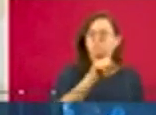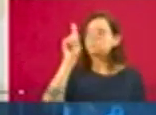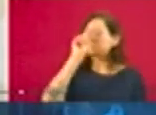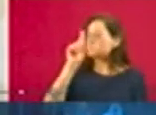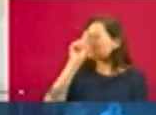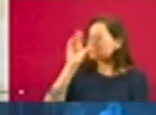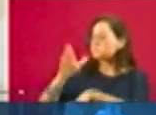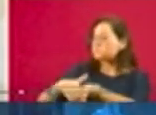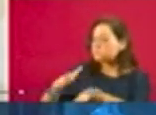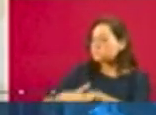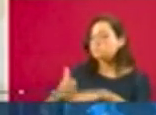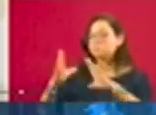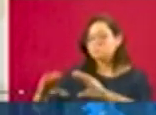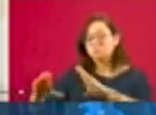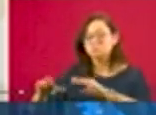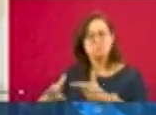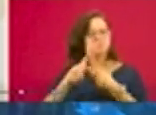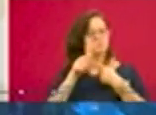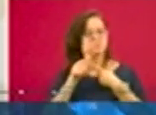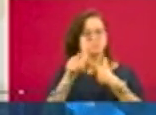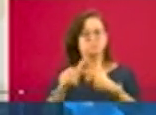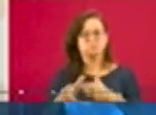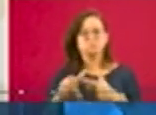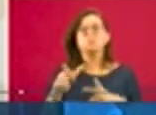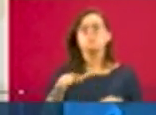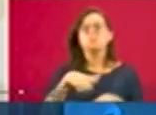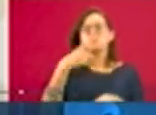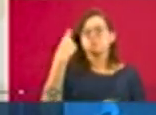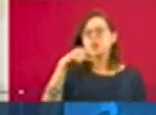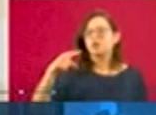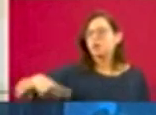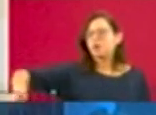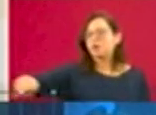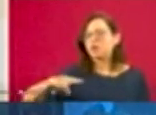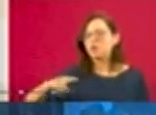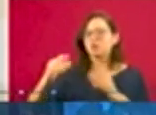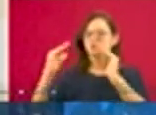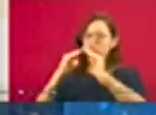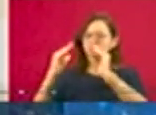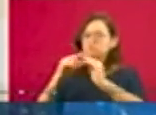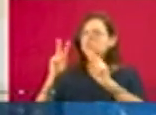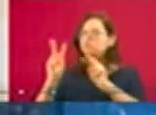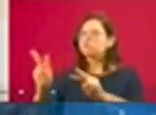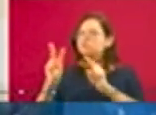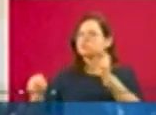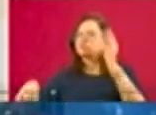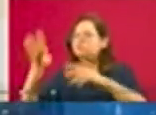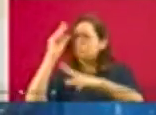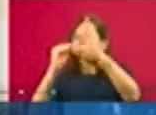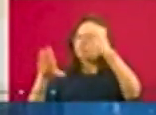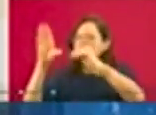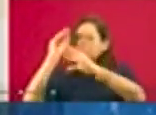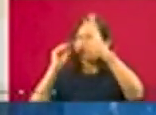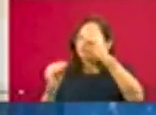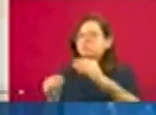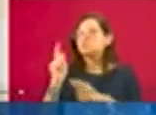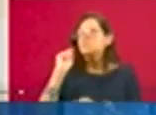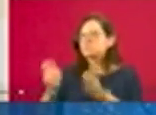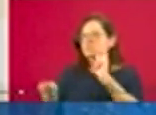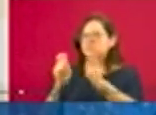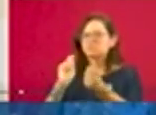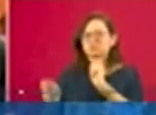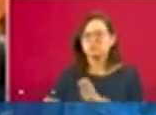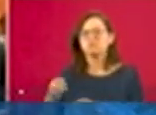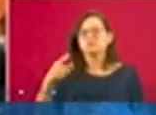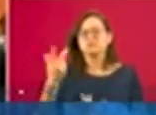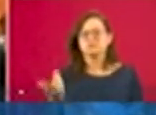año nuevos alumnos. En esta ocasión les pedimos que pasaran de tercero a cuarto para pasar con el grupo con el que estuvieron